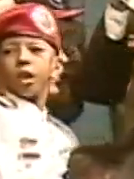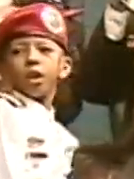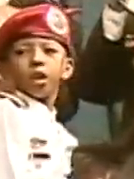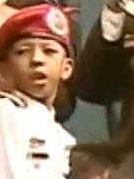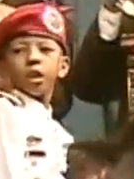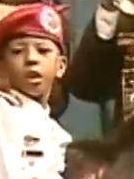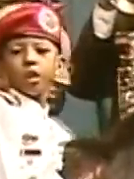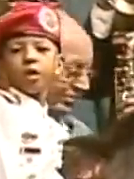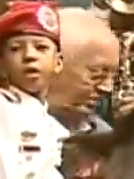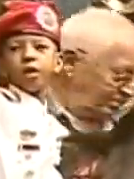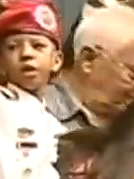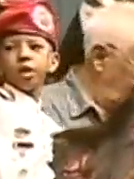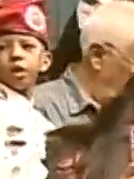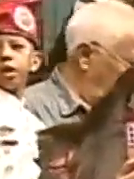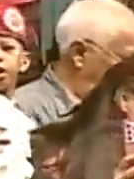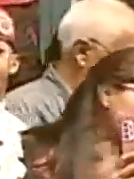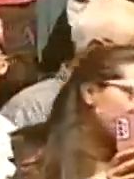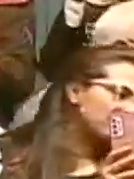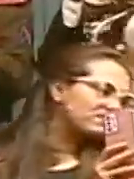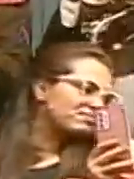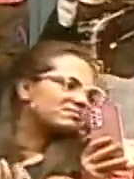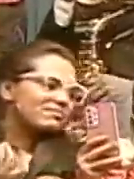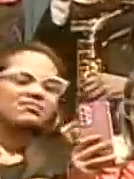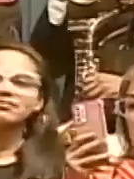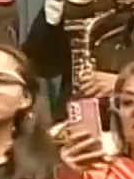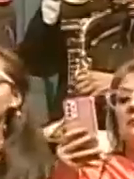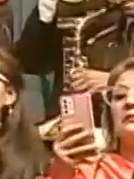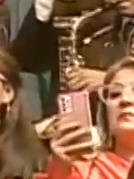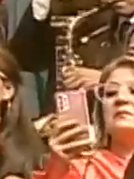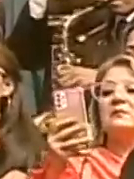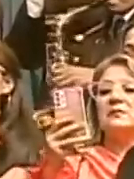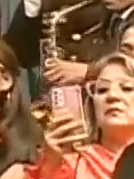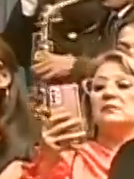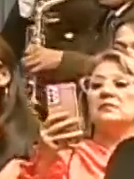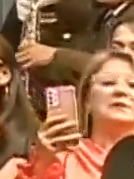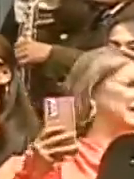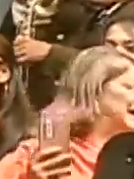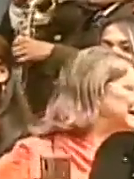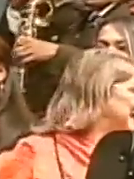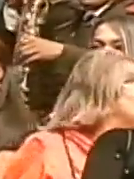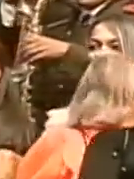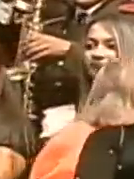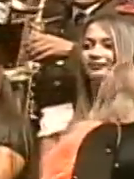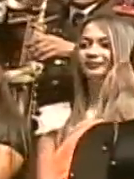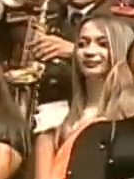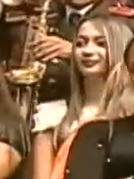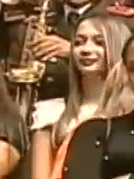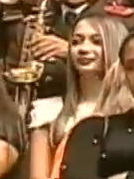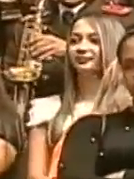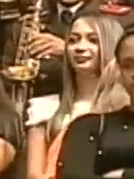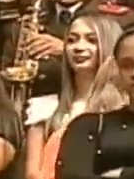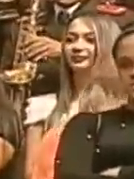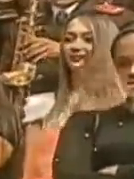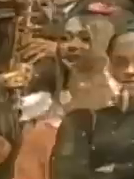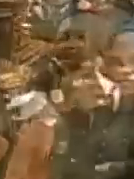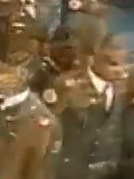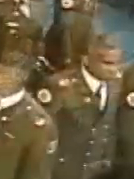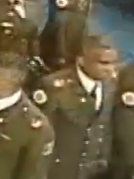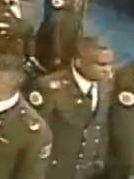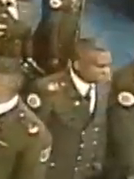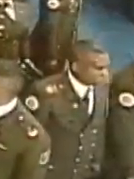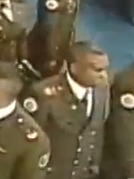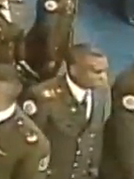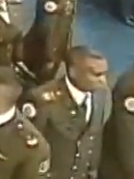El comandante en jefe de la Fuerza Armada Nacional Bolivariana destacaba la moral combativa, la articulación perfecta, que ha sido motivo